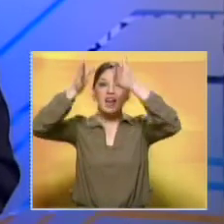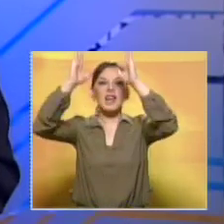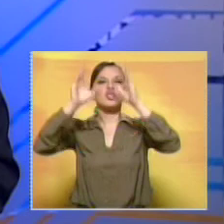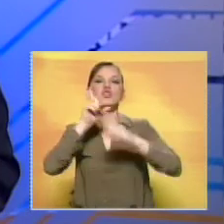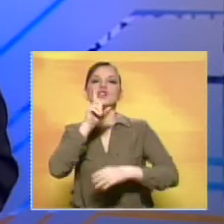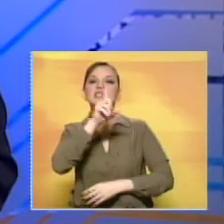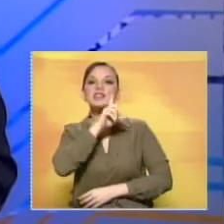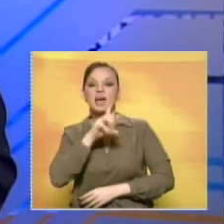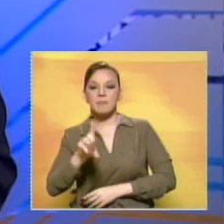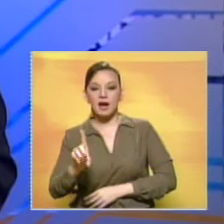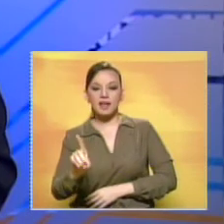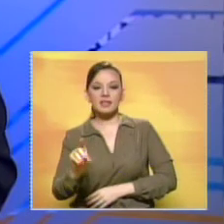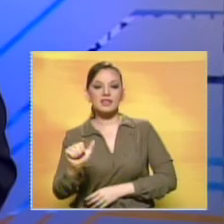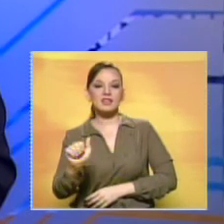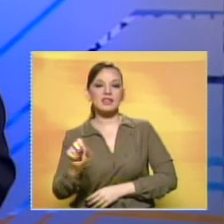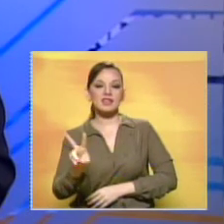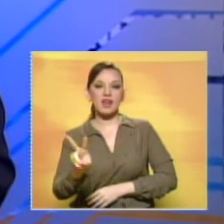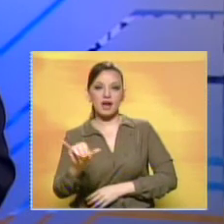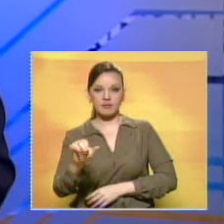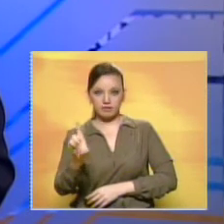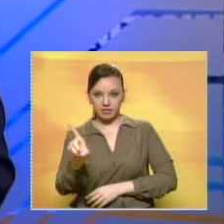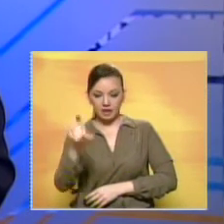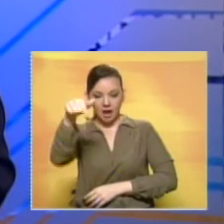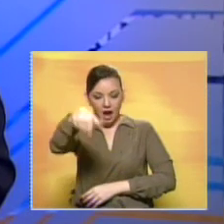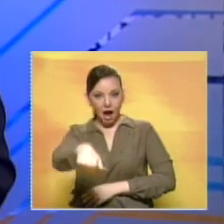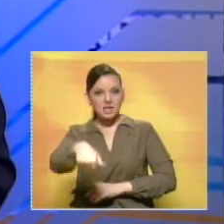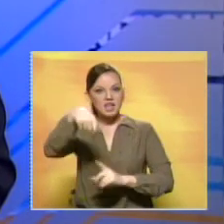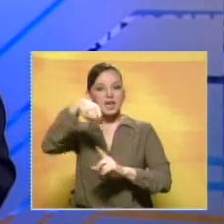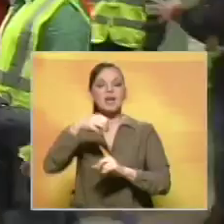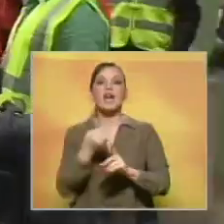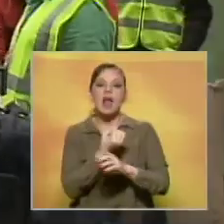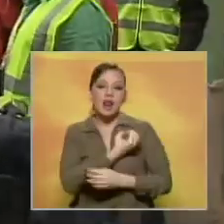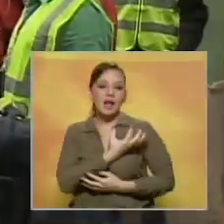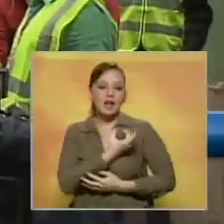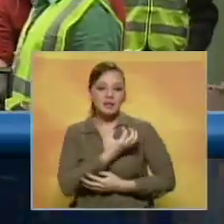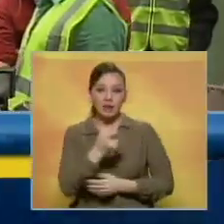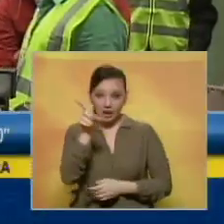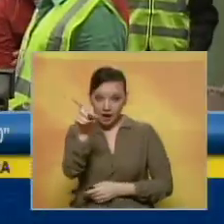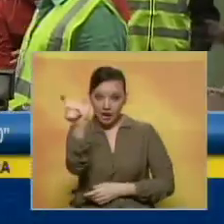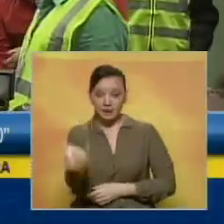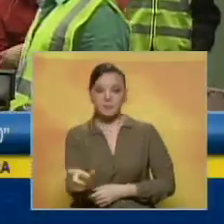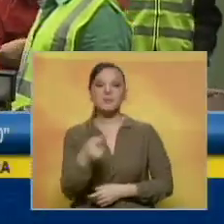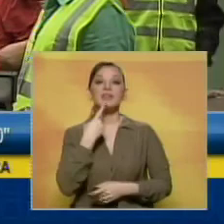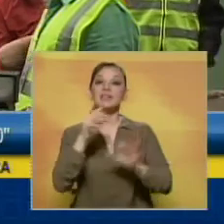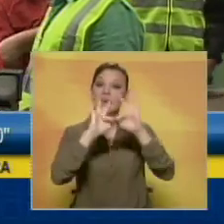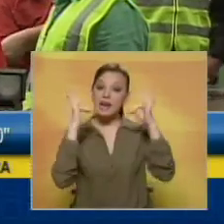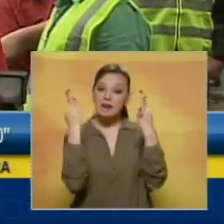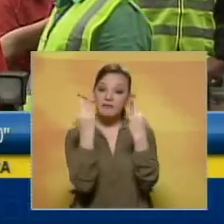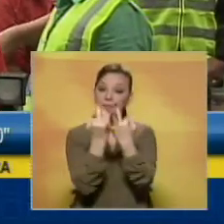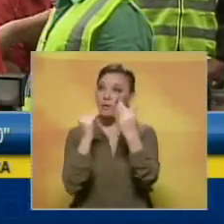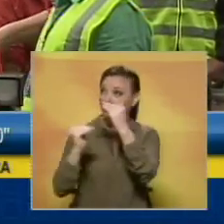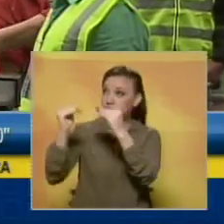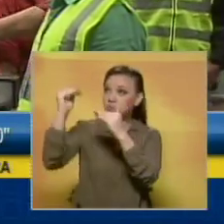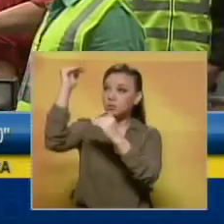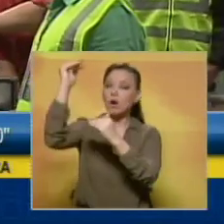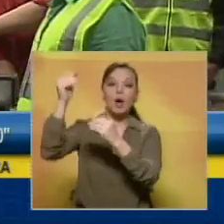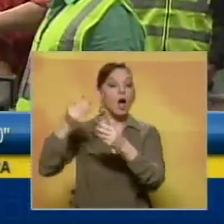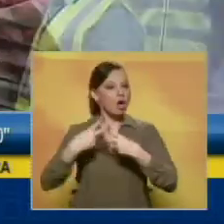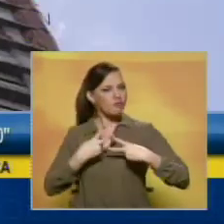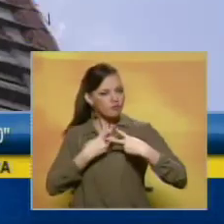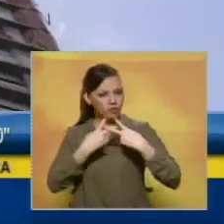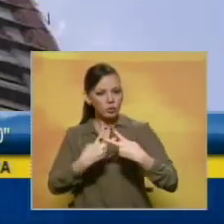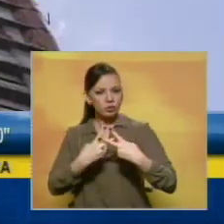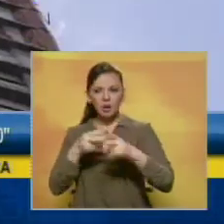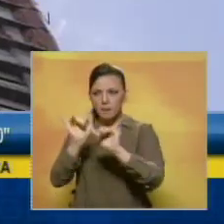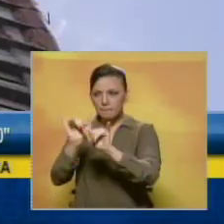lo informó Ernesto Villegas, ministro para la Transformación de Caracas. Villegas dijo que las familias de esos pisos serán trasladadas voluntariamente